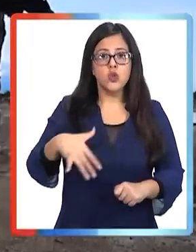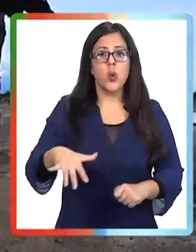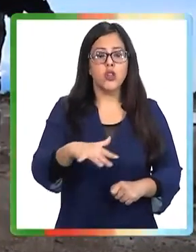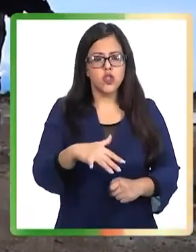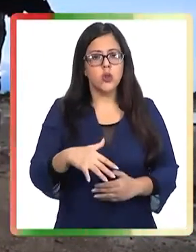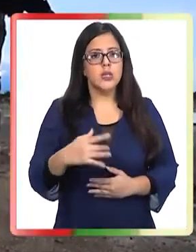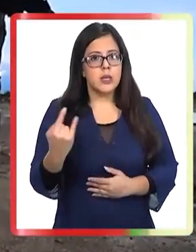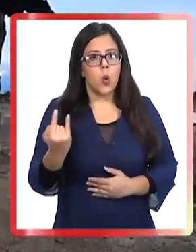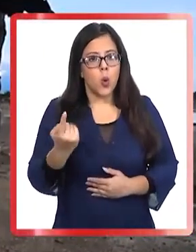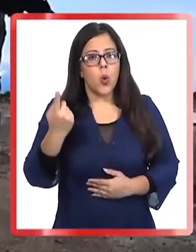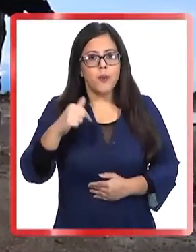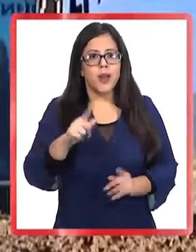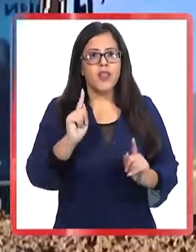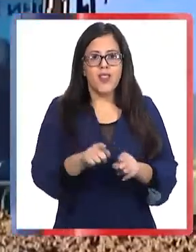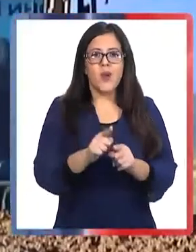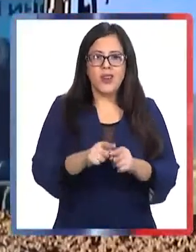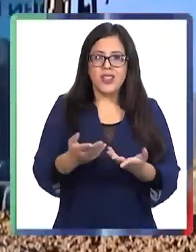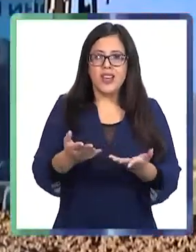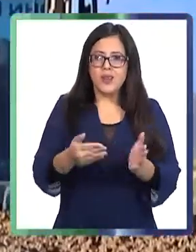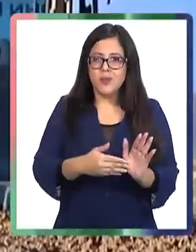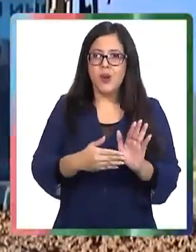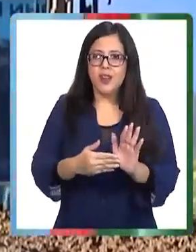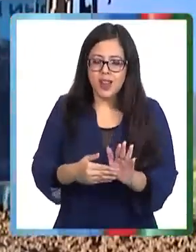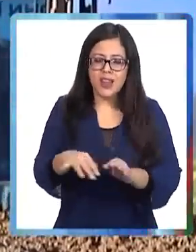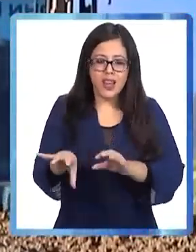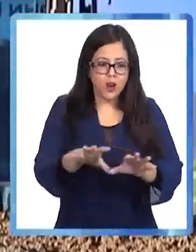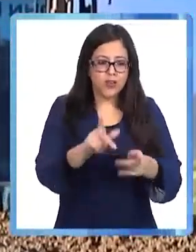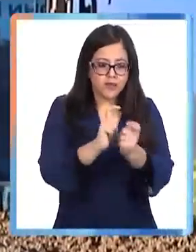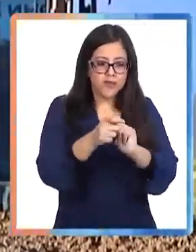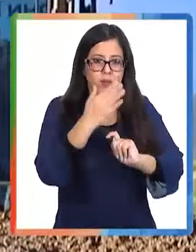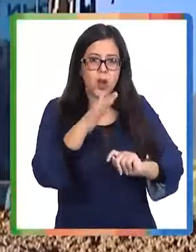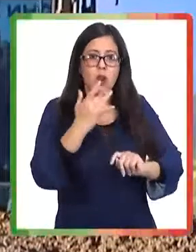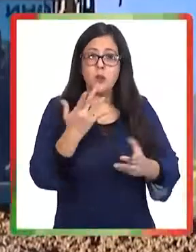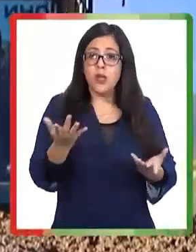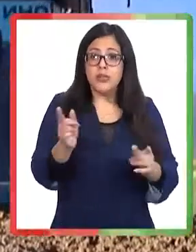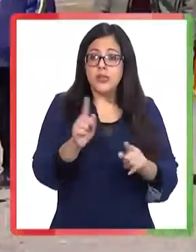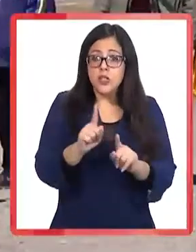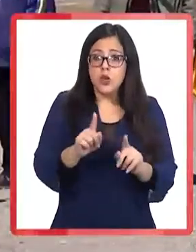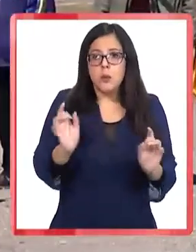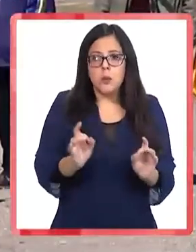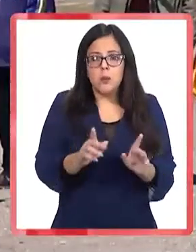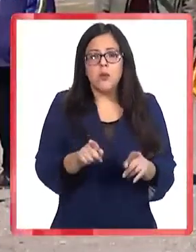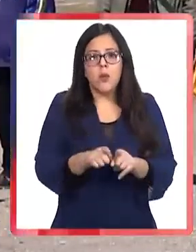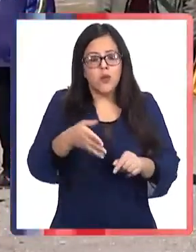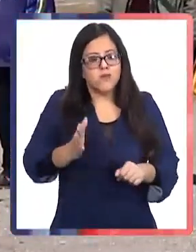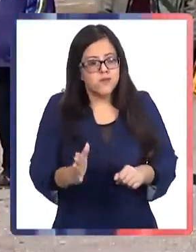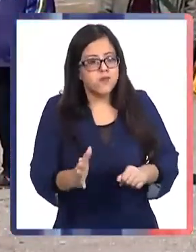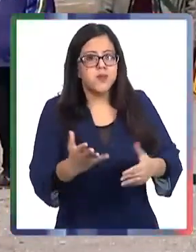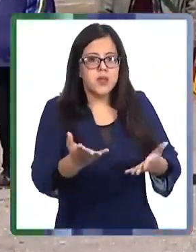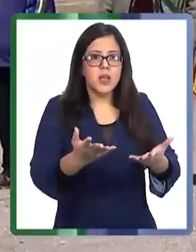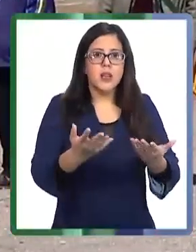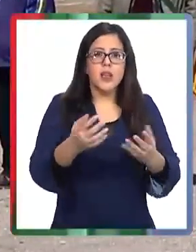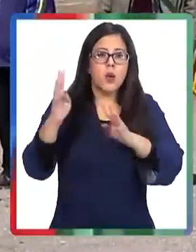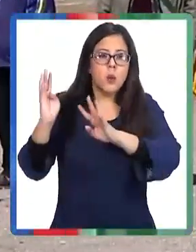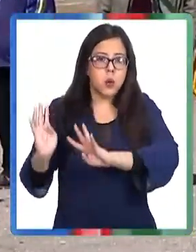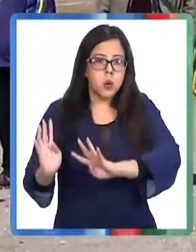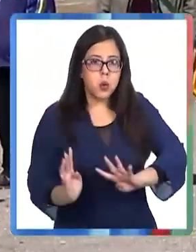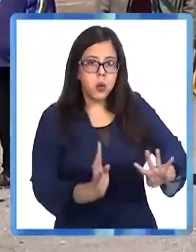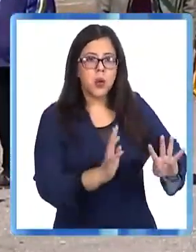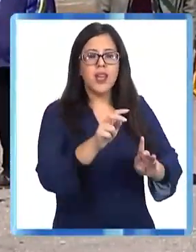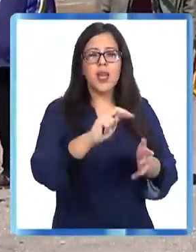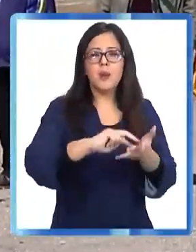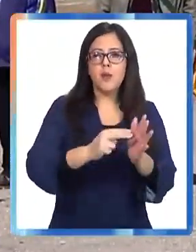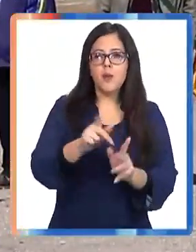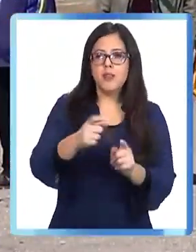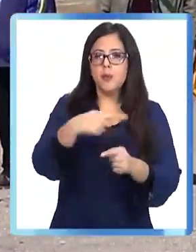estas condiciones extremas, pero alguien tiene que dar una señal de que las cosas empiezan a ser un poco mejor, porque si no, de lo contrario vamos a seguir teniendo estas verdaderas olas y